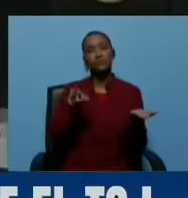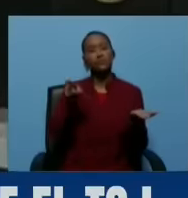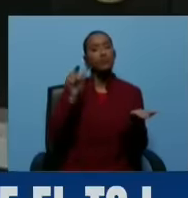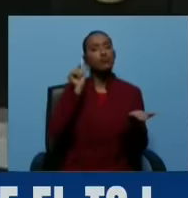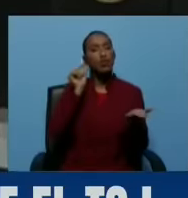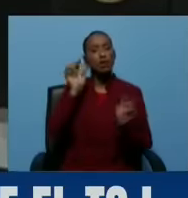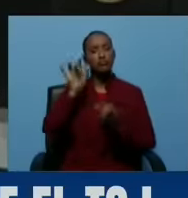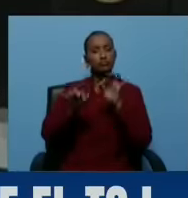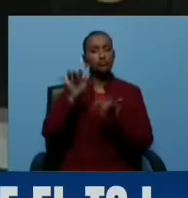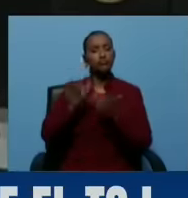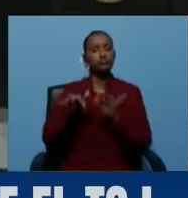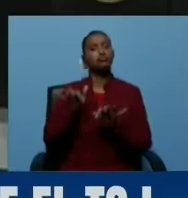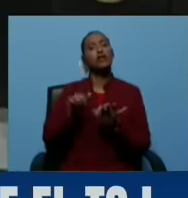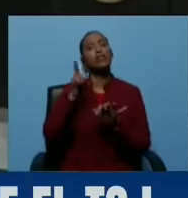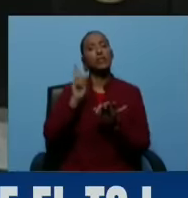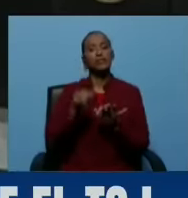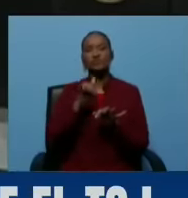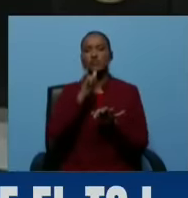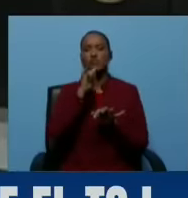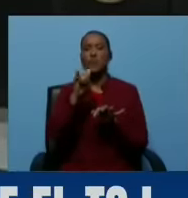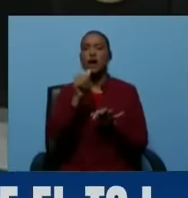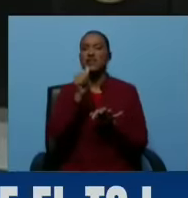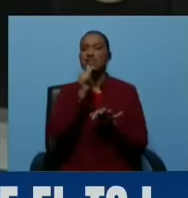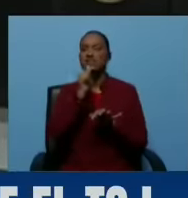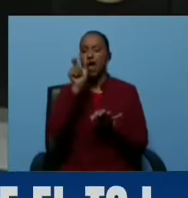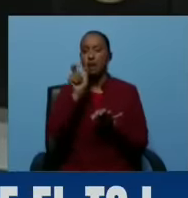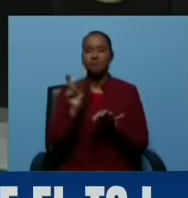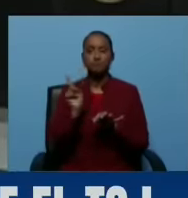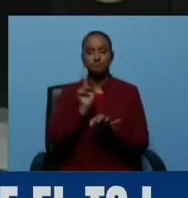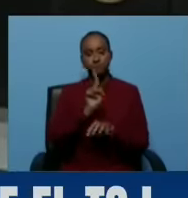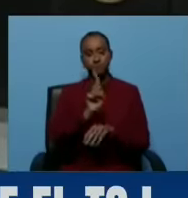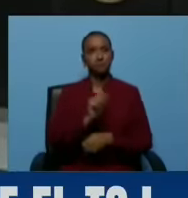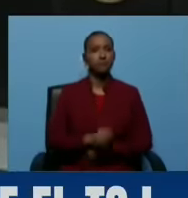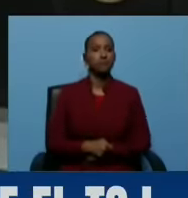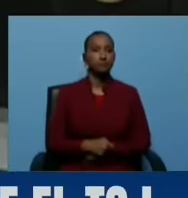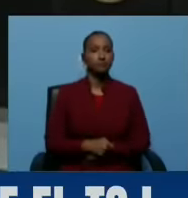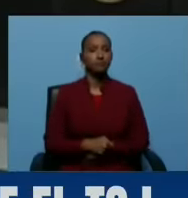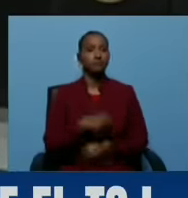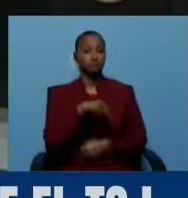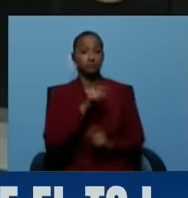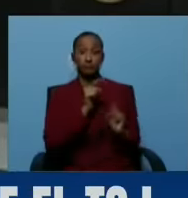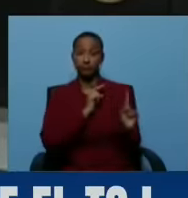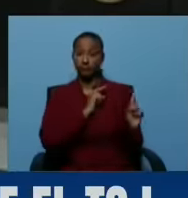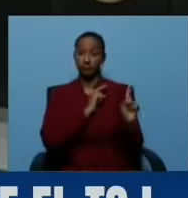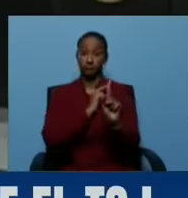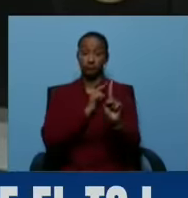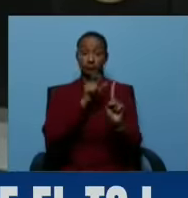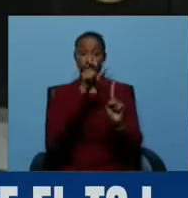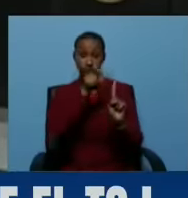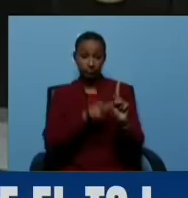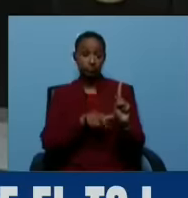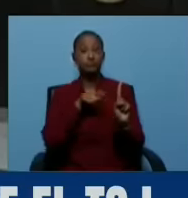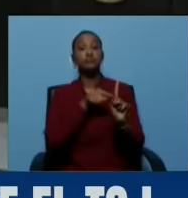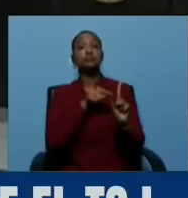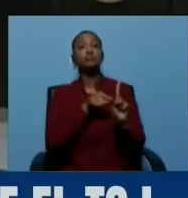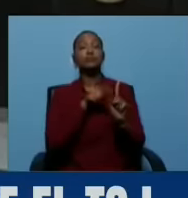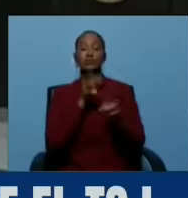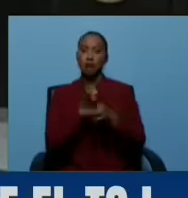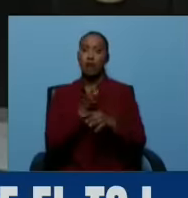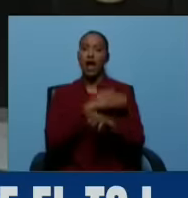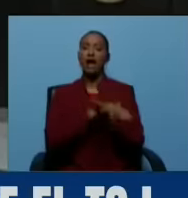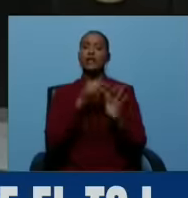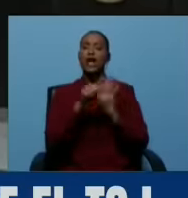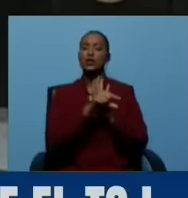del presente acto. El objeto de la presente audiencia en sala electoral es, de conformidad con lo previsto en los